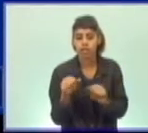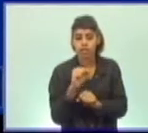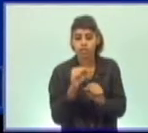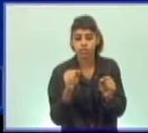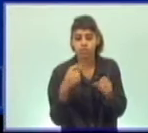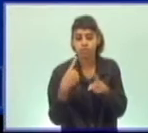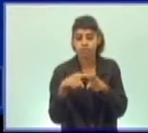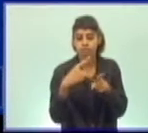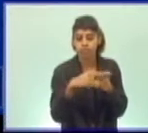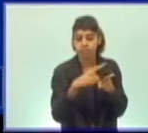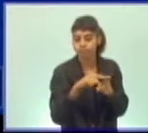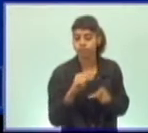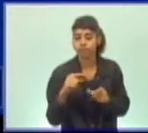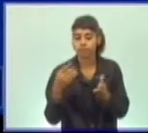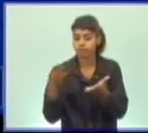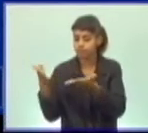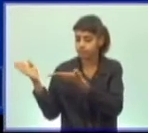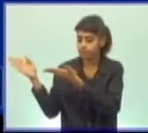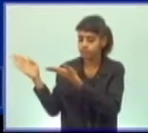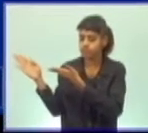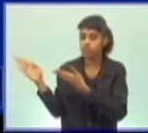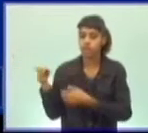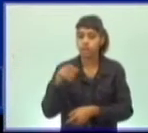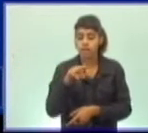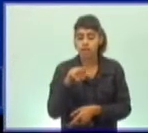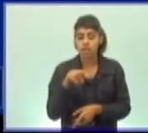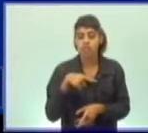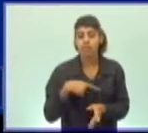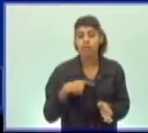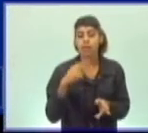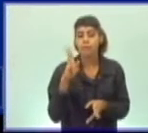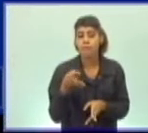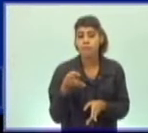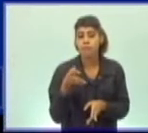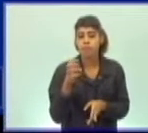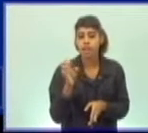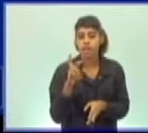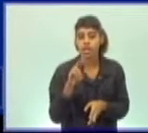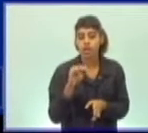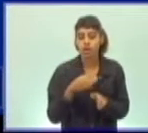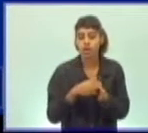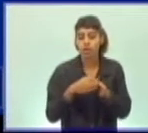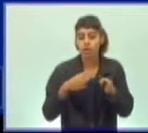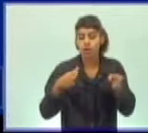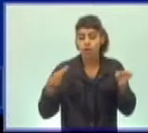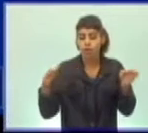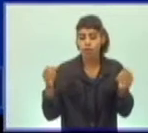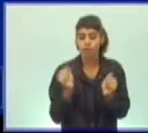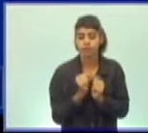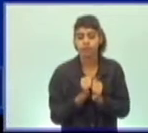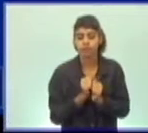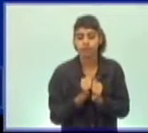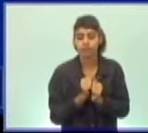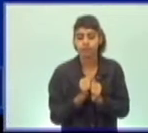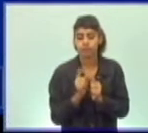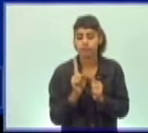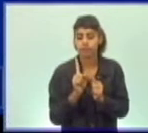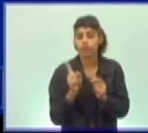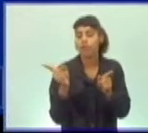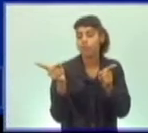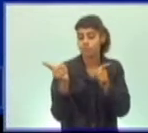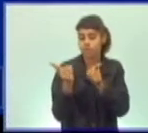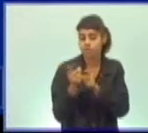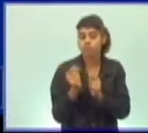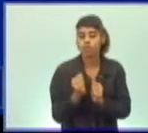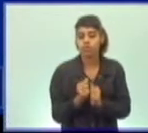básicas de los óxidos e hidróxidos. Son propiedades que en el periodo al aumentar el número atómico disminuyen. Pero ¿cuáles son